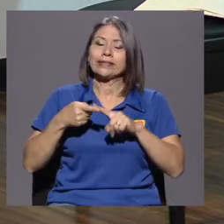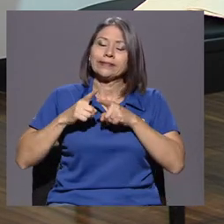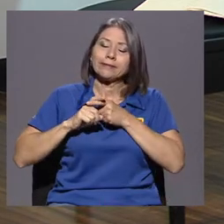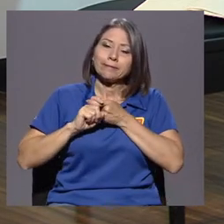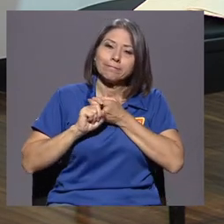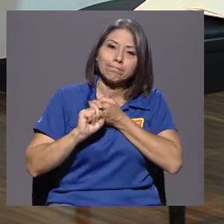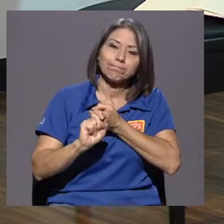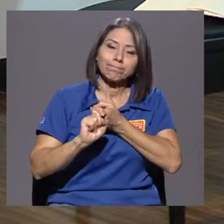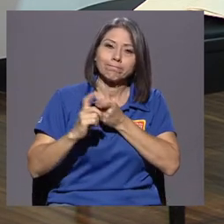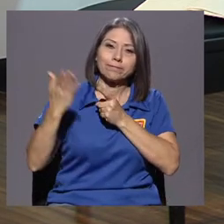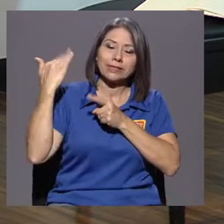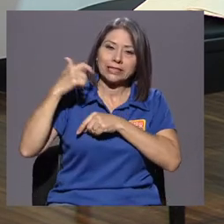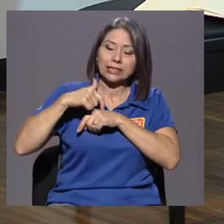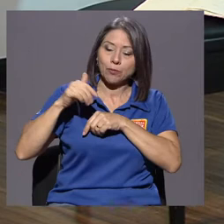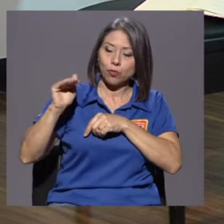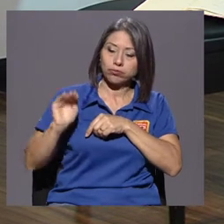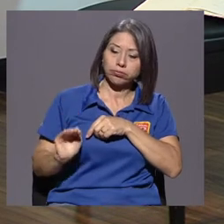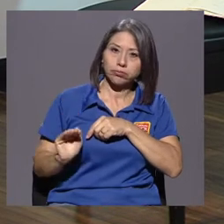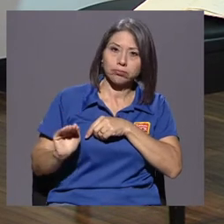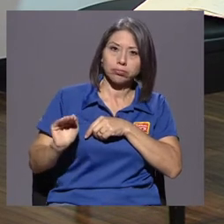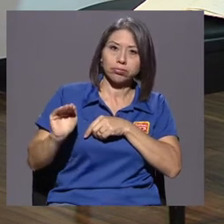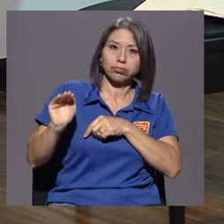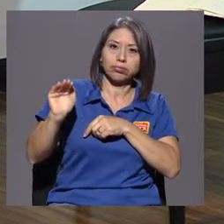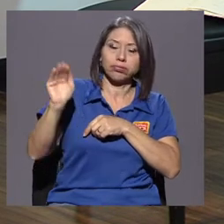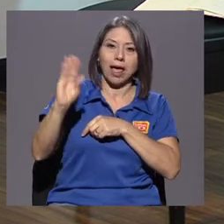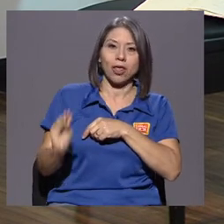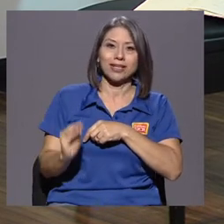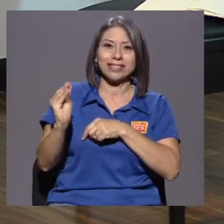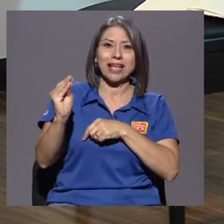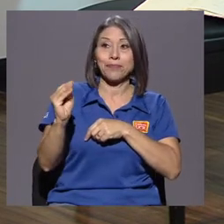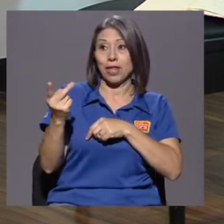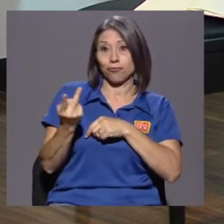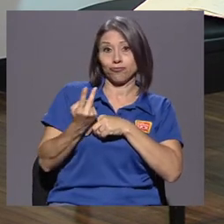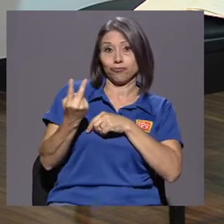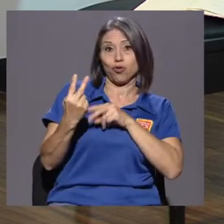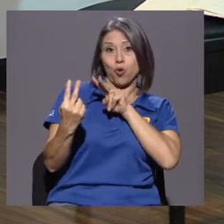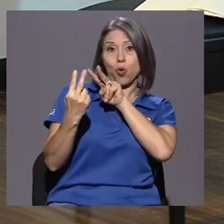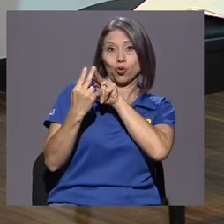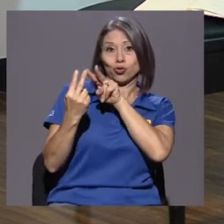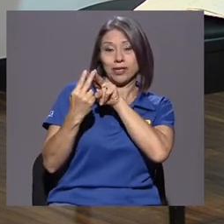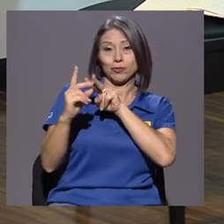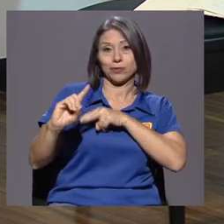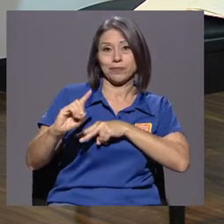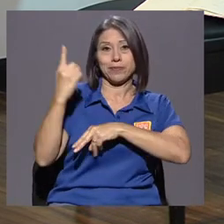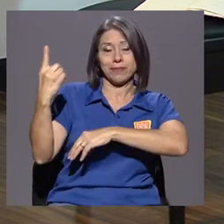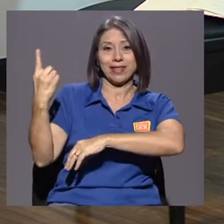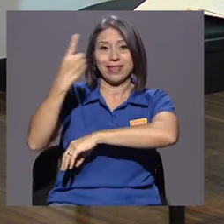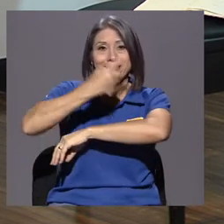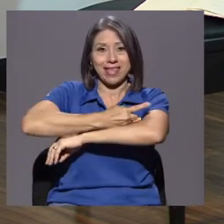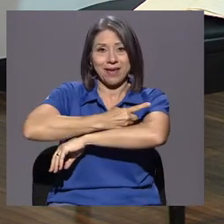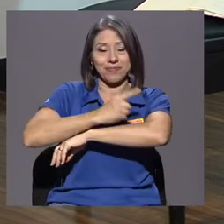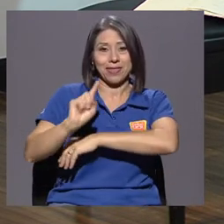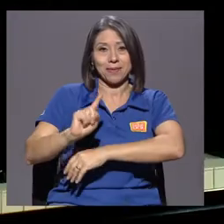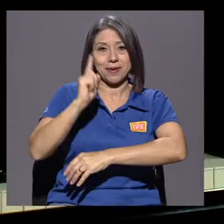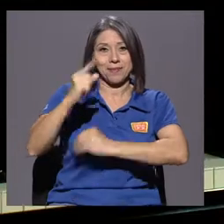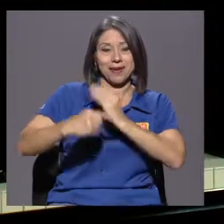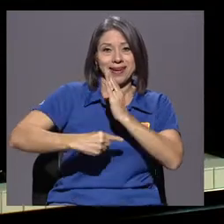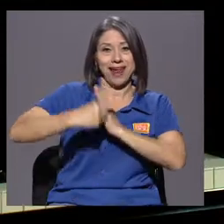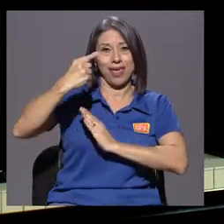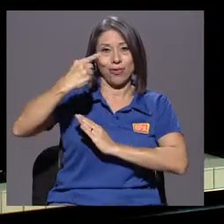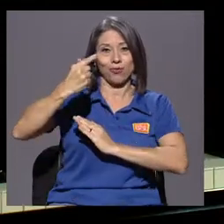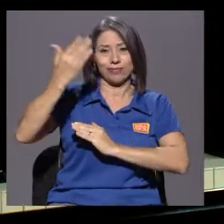adolescencia nos conocimos el primer día del primer grado